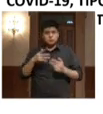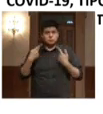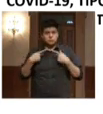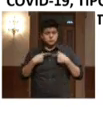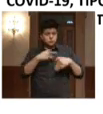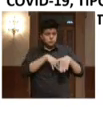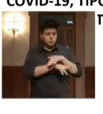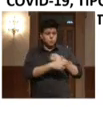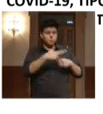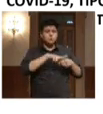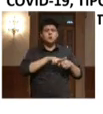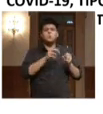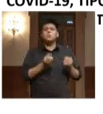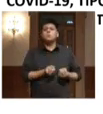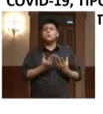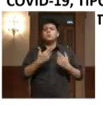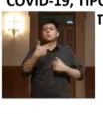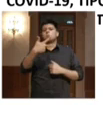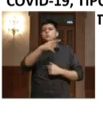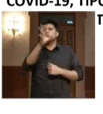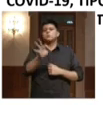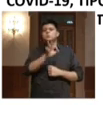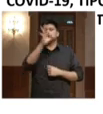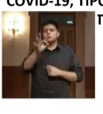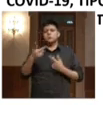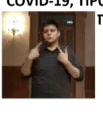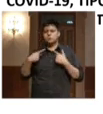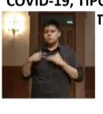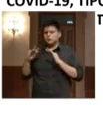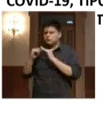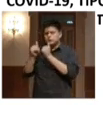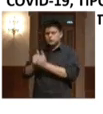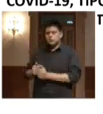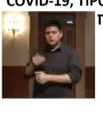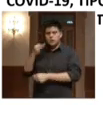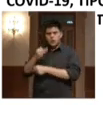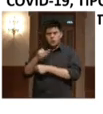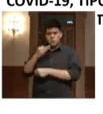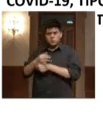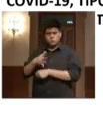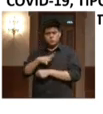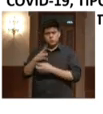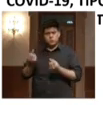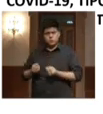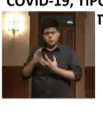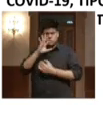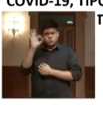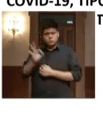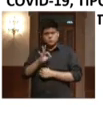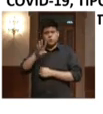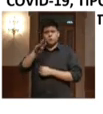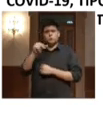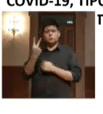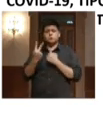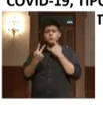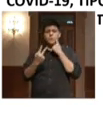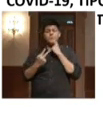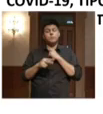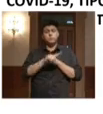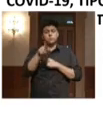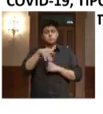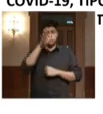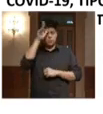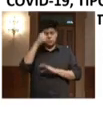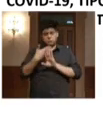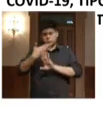de hoy es el 8% y el ambulatorio hasta este momento es 92%. Acuérdense lo que